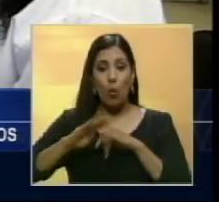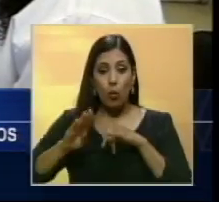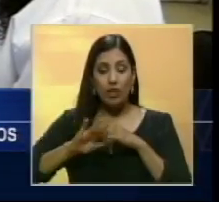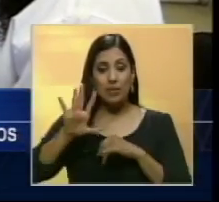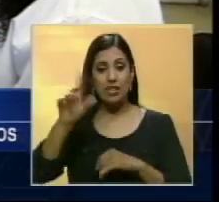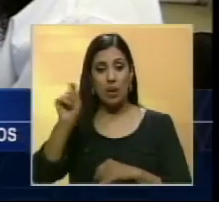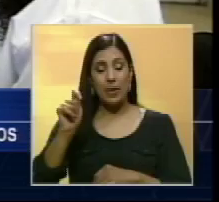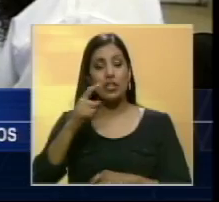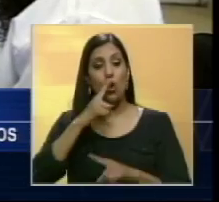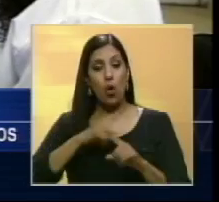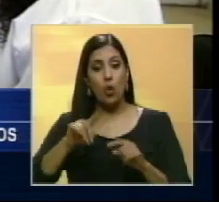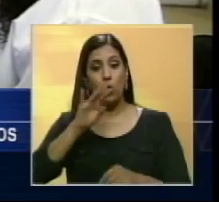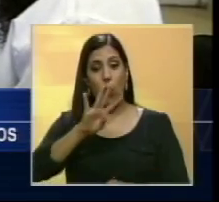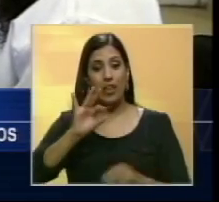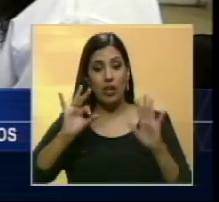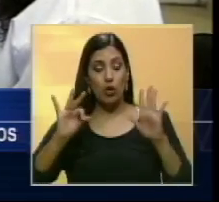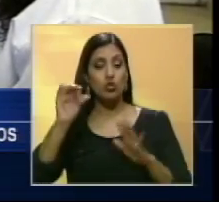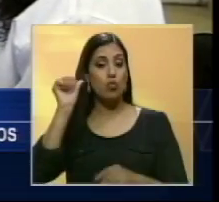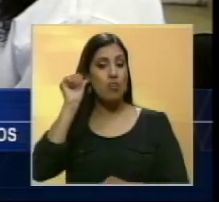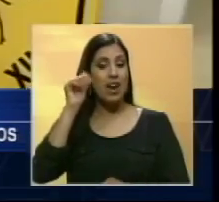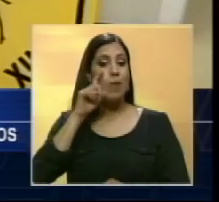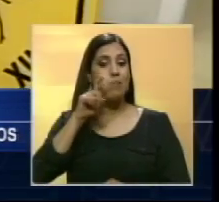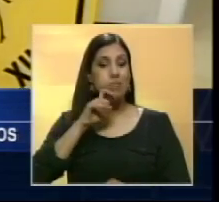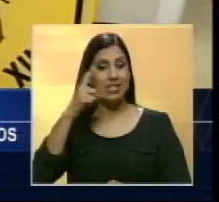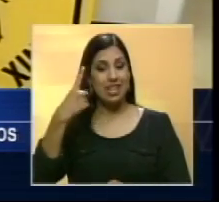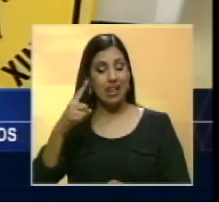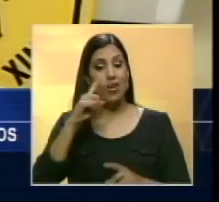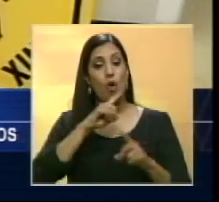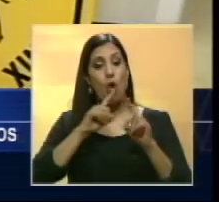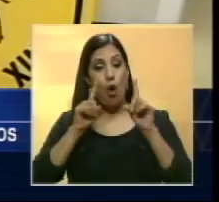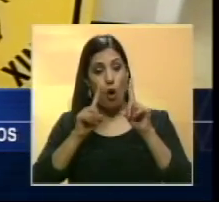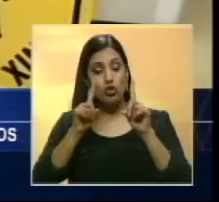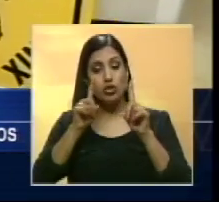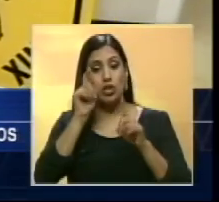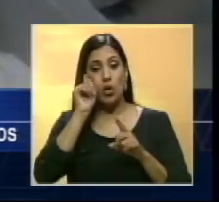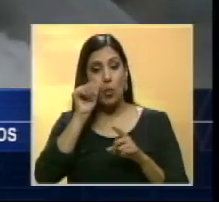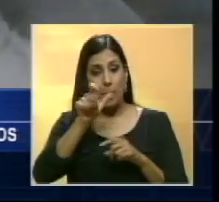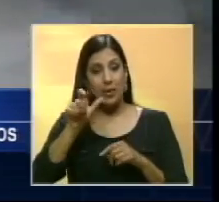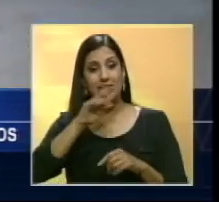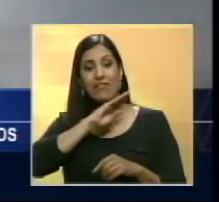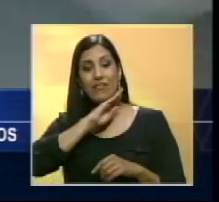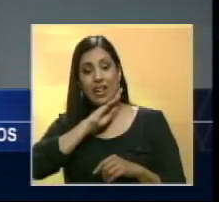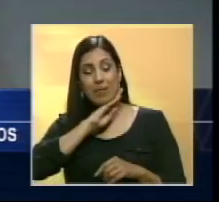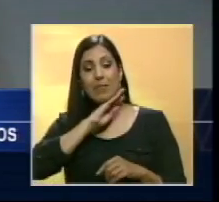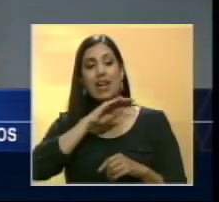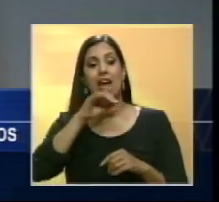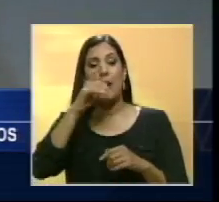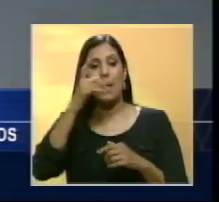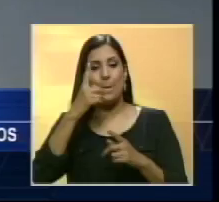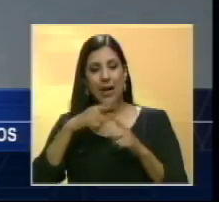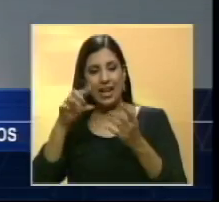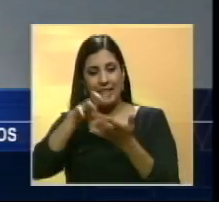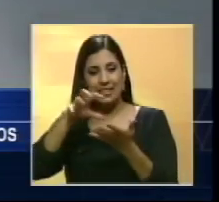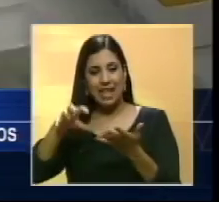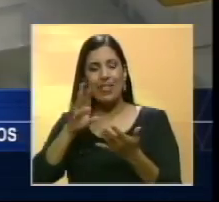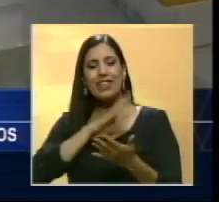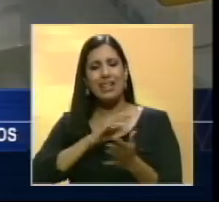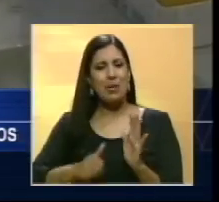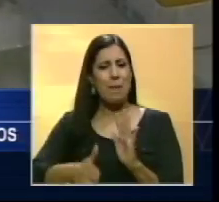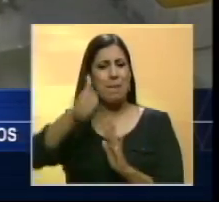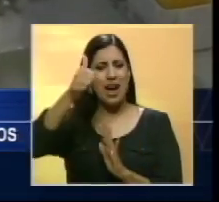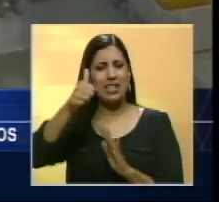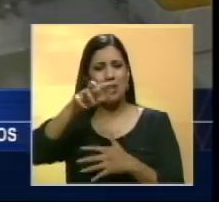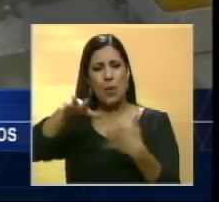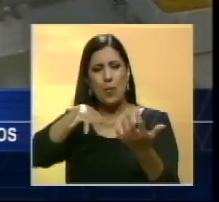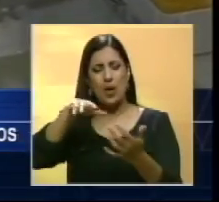de los cuales 48 son mujeres embarazadas. De los 11 afectados por la enfermedad, Chiapas y Oaxaca presentan el mayor número